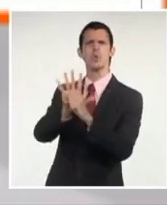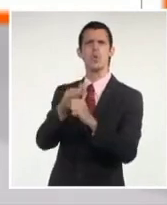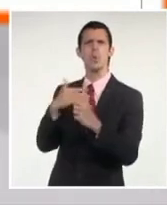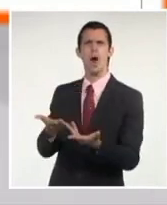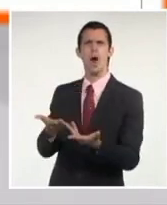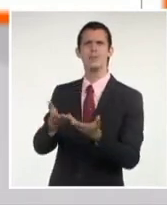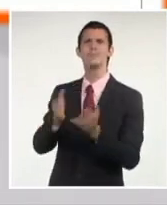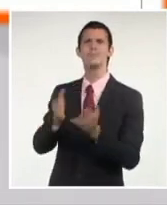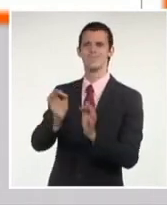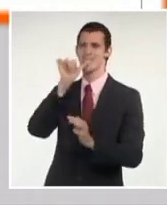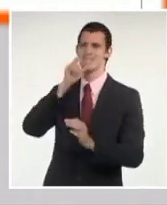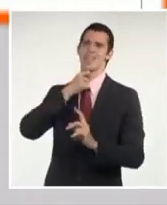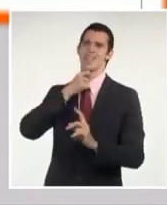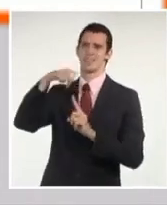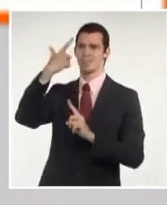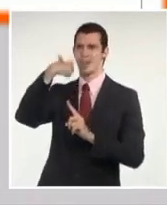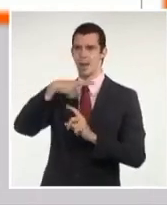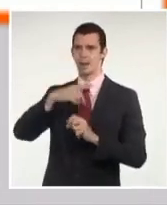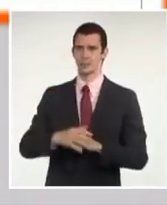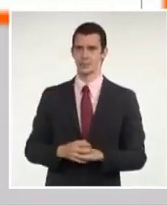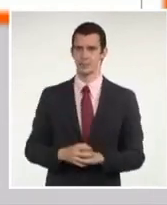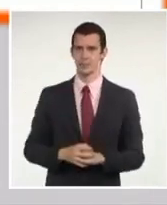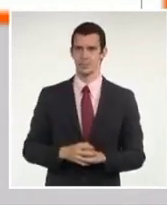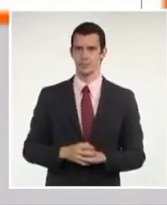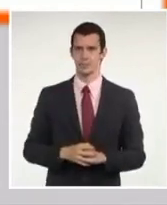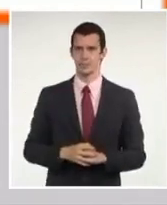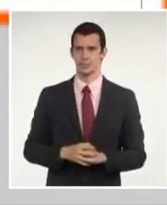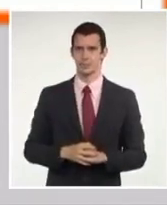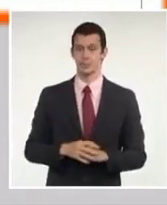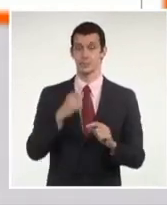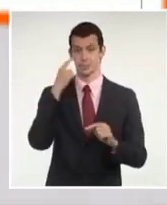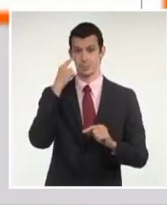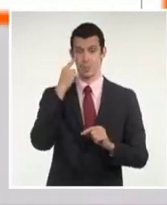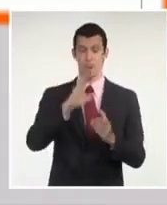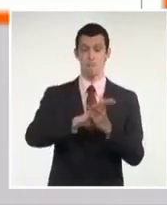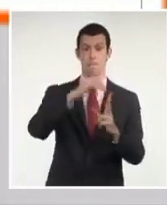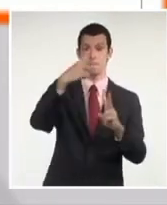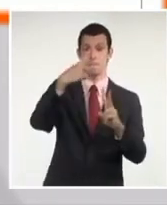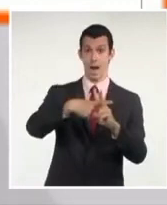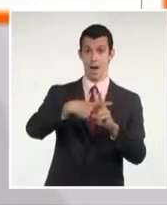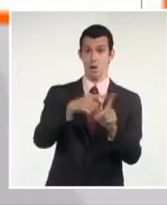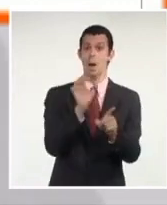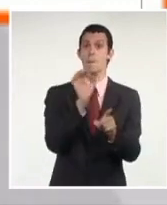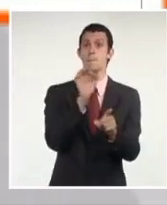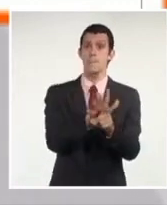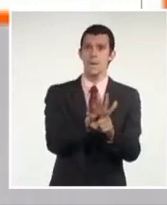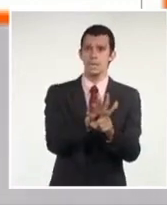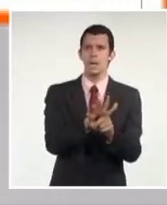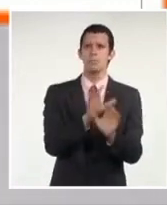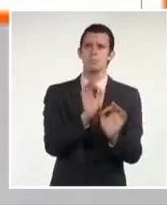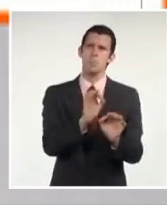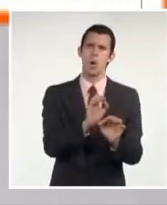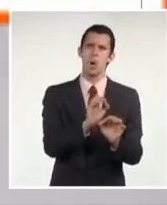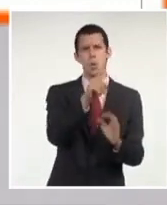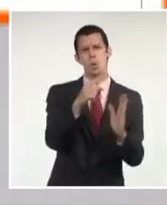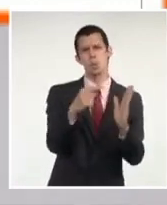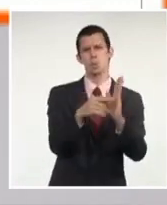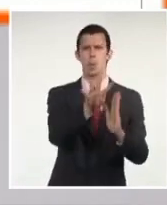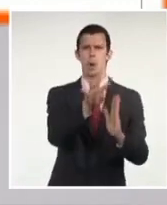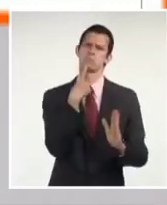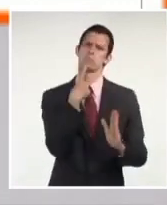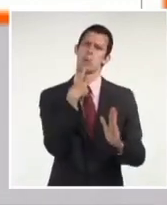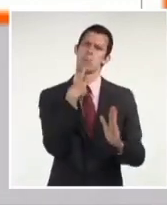había un 1.4, es decir, se empezó a detectar. Sin embargo, en junio ya está en